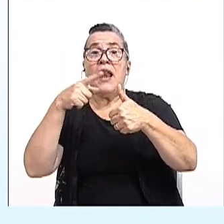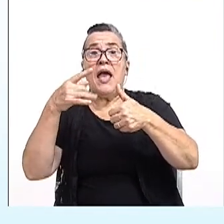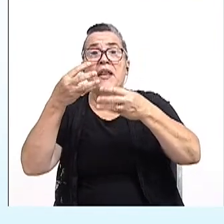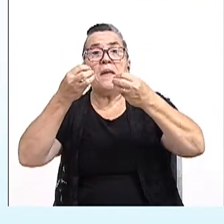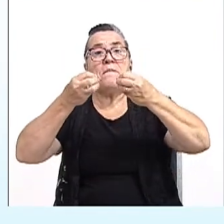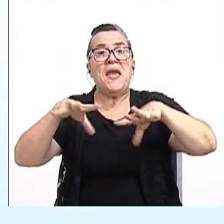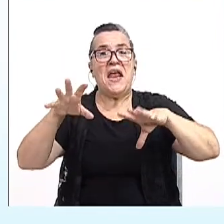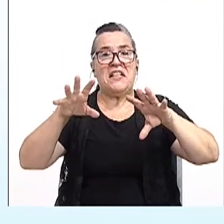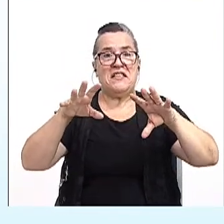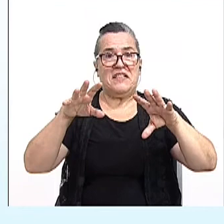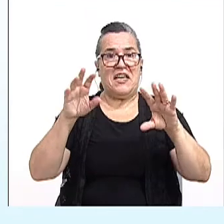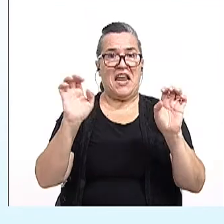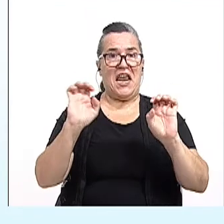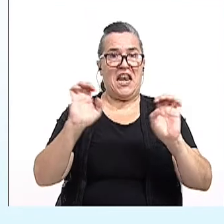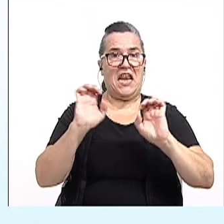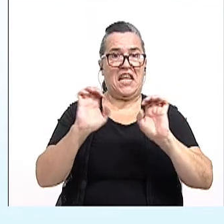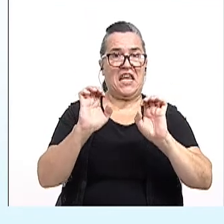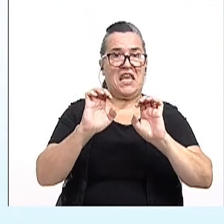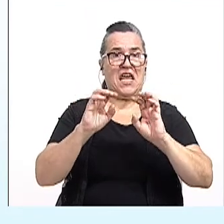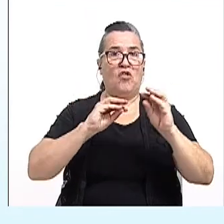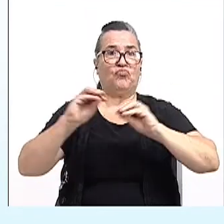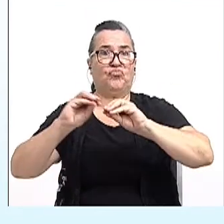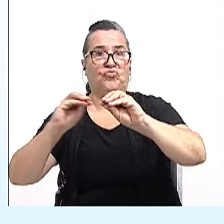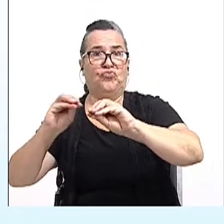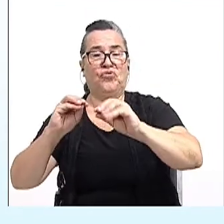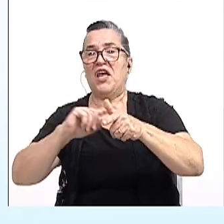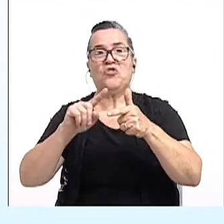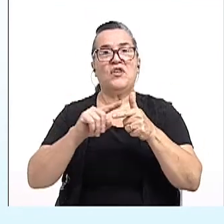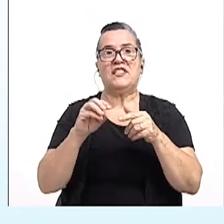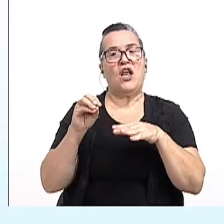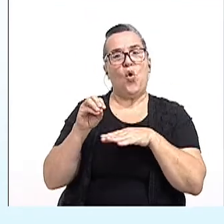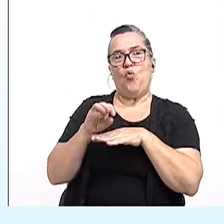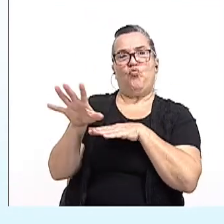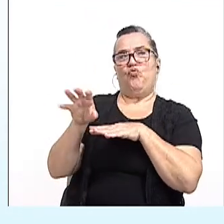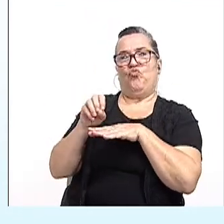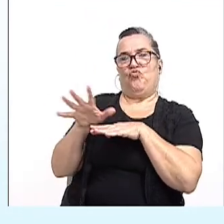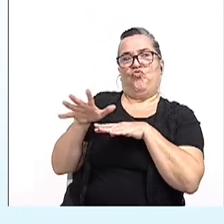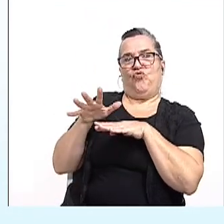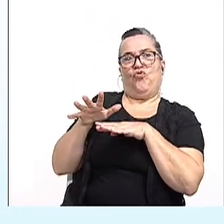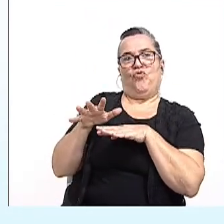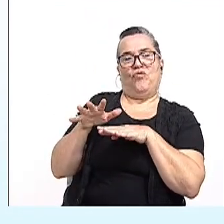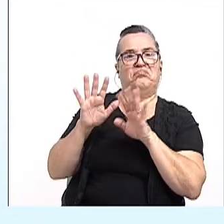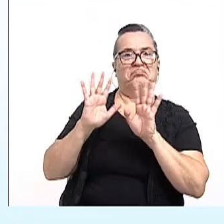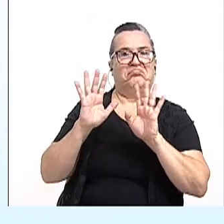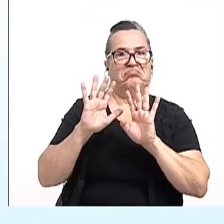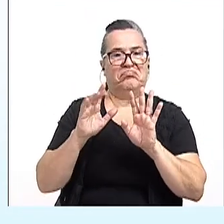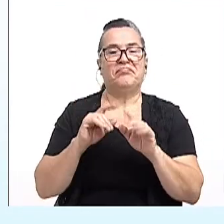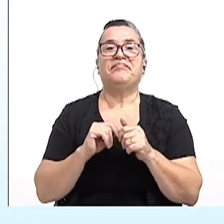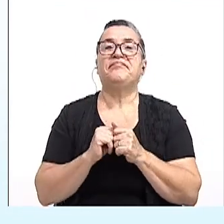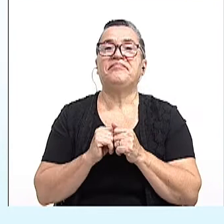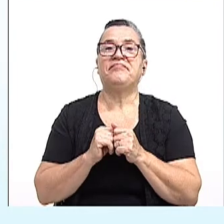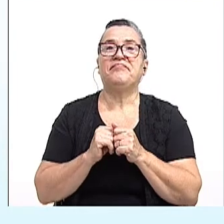su energía cinética y dejan de ser ionizantes frente al detector.